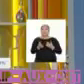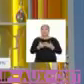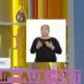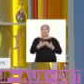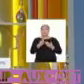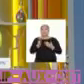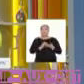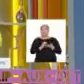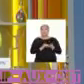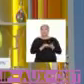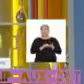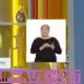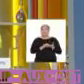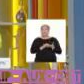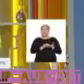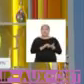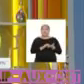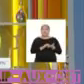vamos, tú puedes.